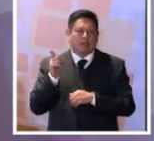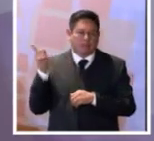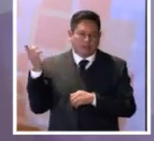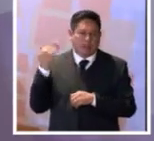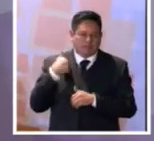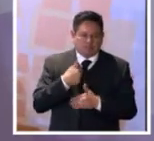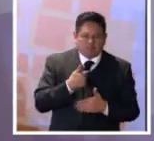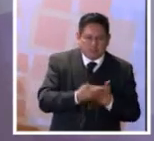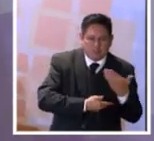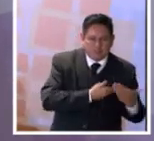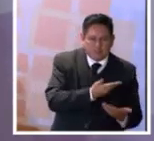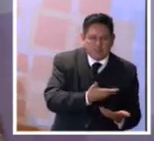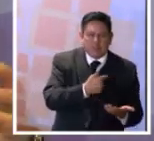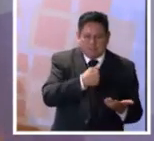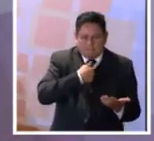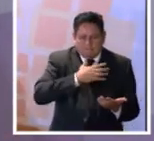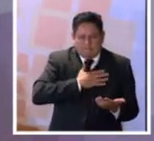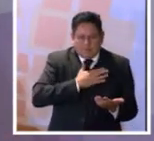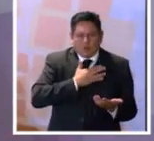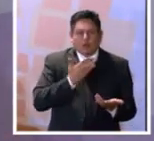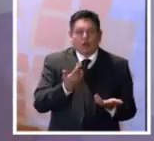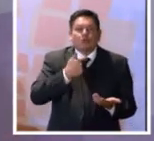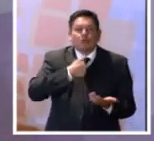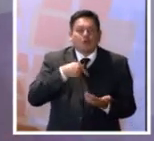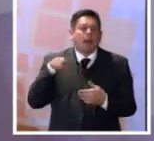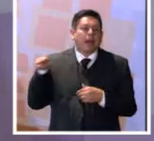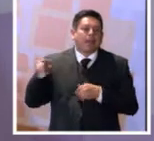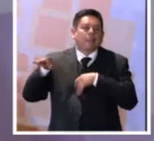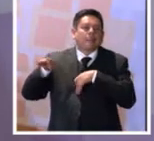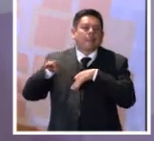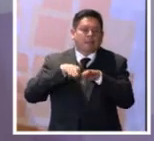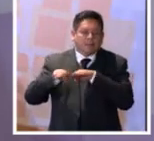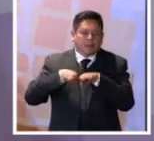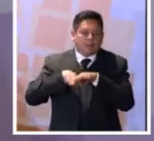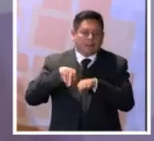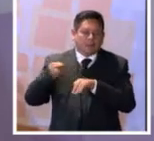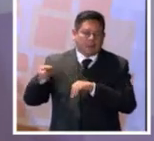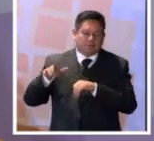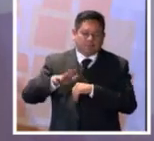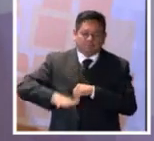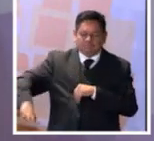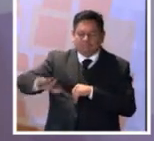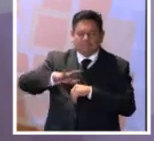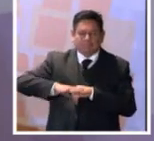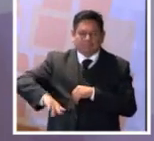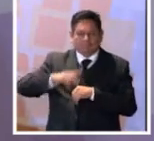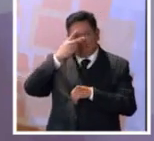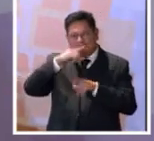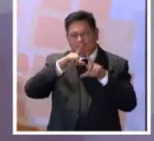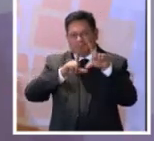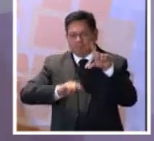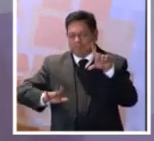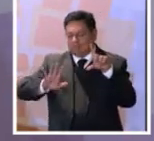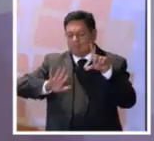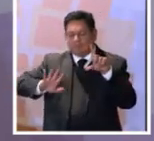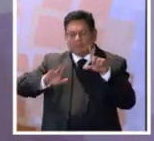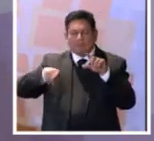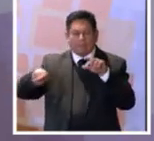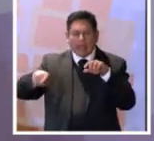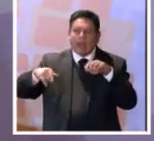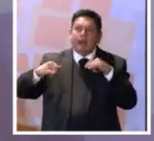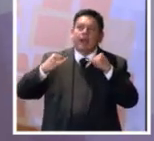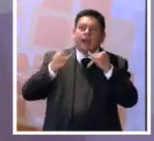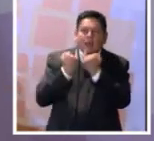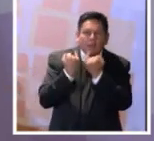ustedes, también la tercera circunscripción tiene una participación importante en tema de sistema de partidos